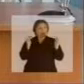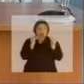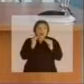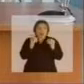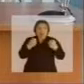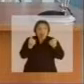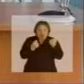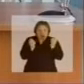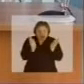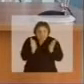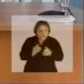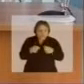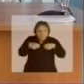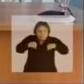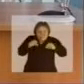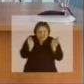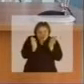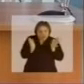Llenos de motitos